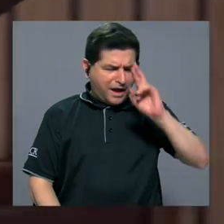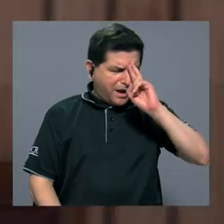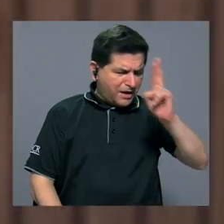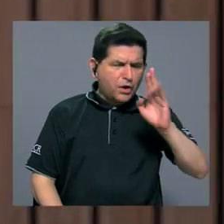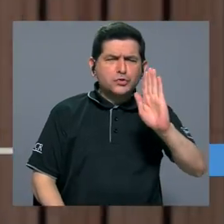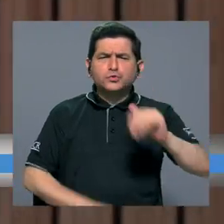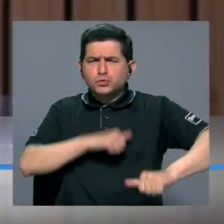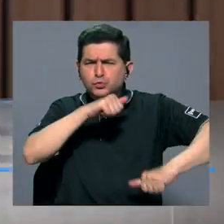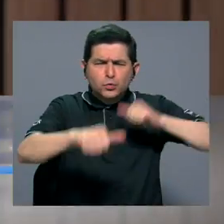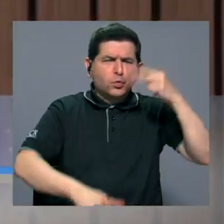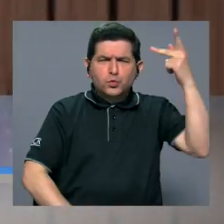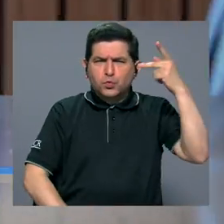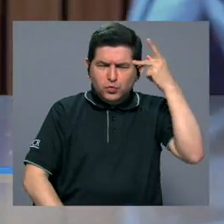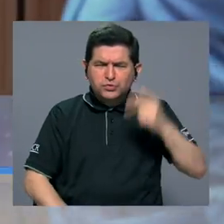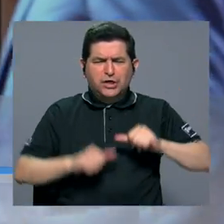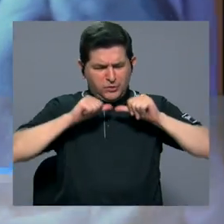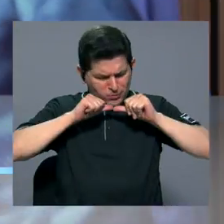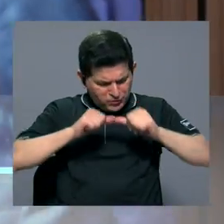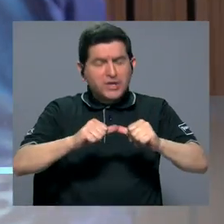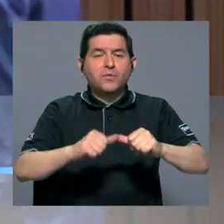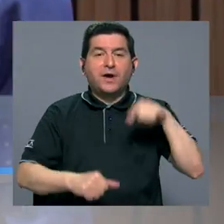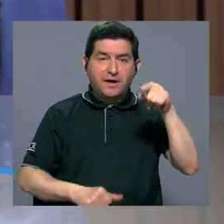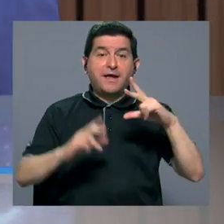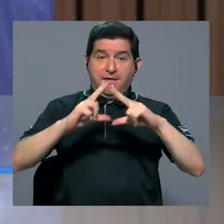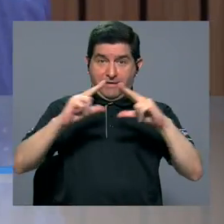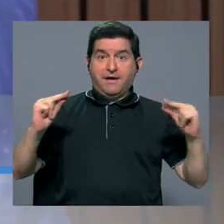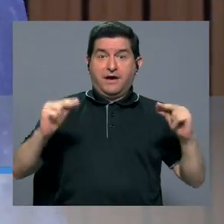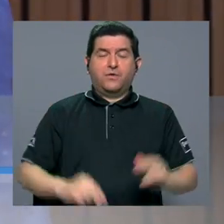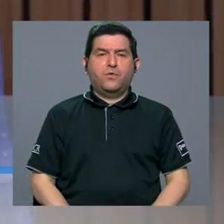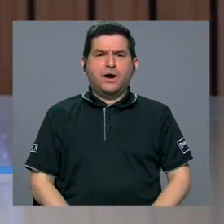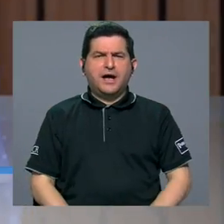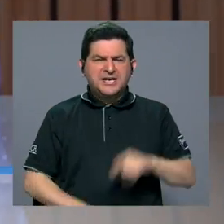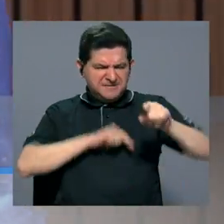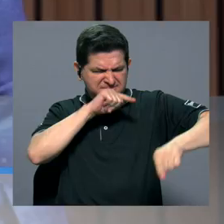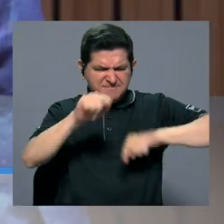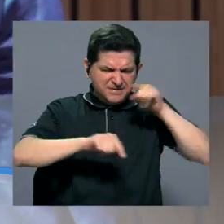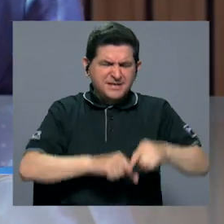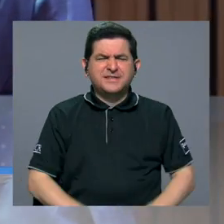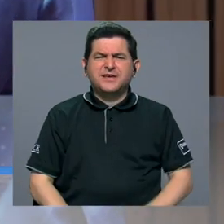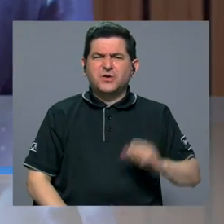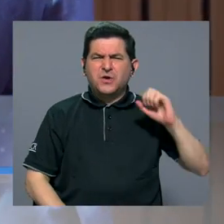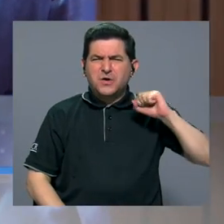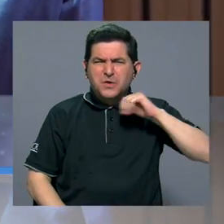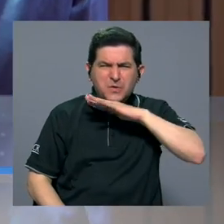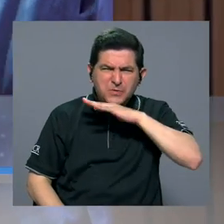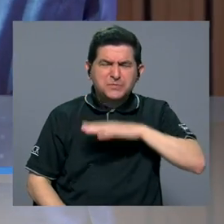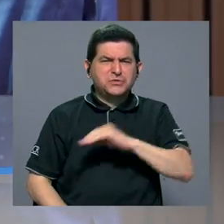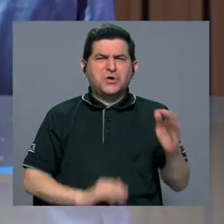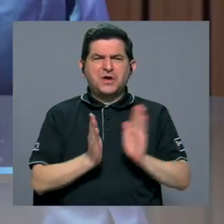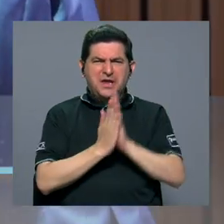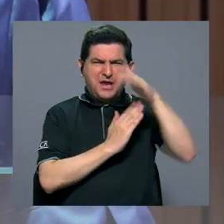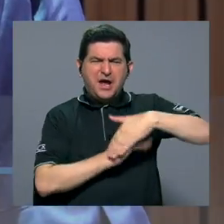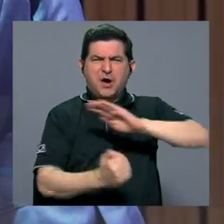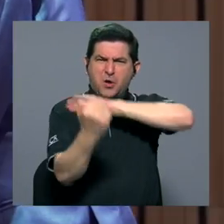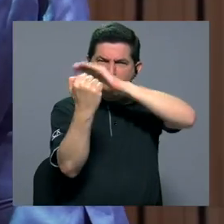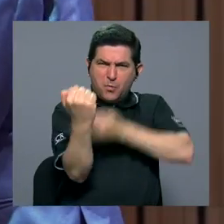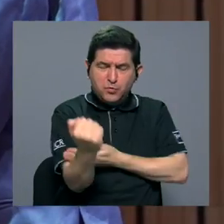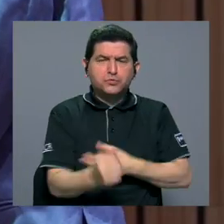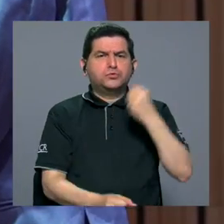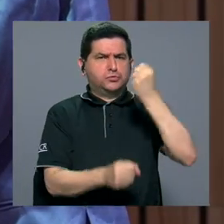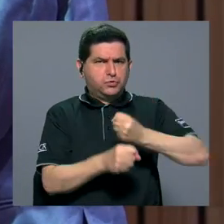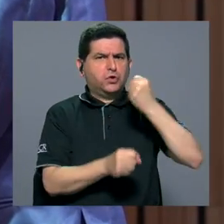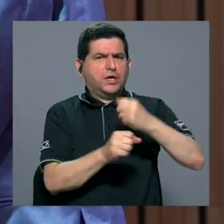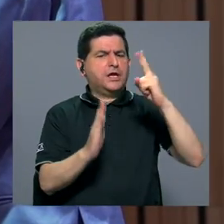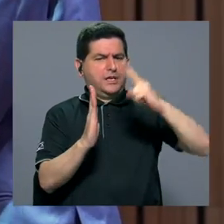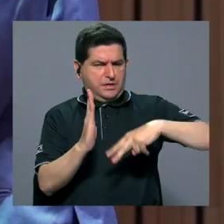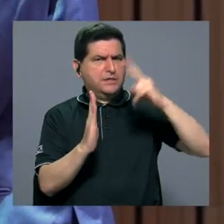Reconocido por su lucha política incesante en Nicaragua, por su criticidad ante la corrupción y el abuso de poder y su